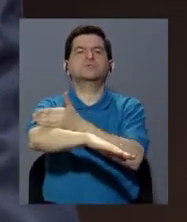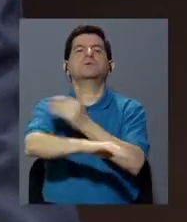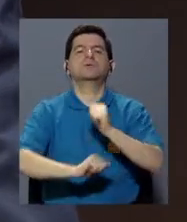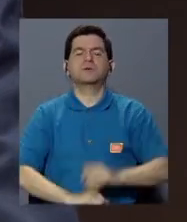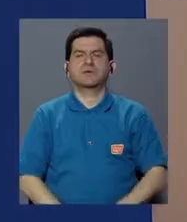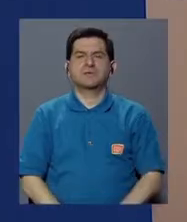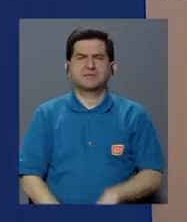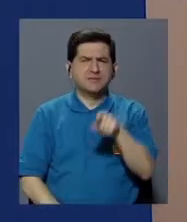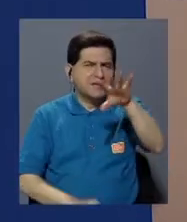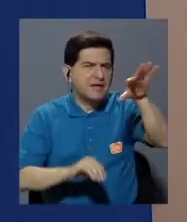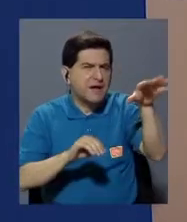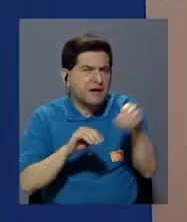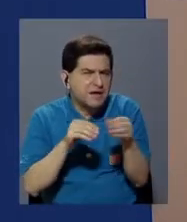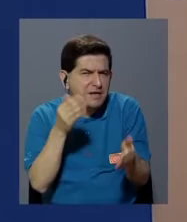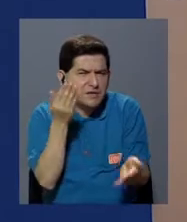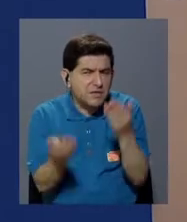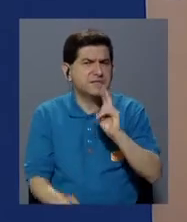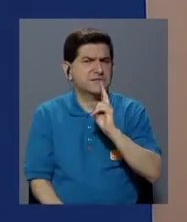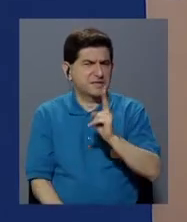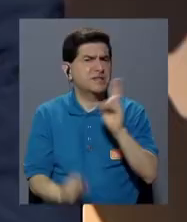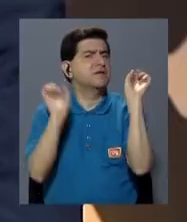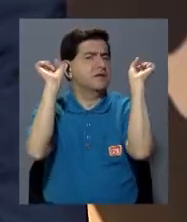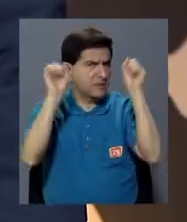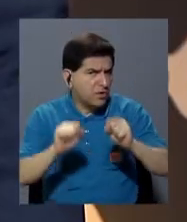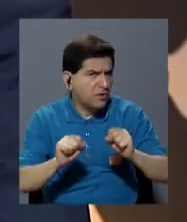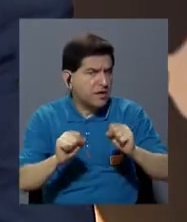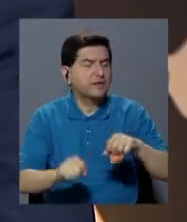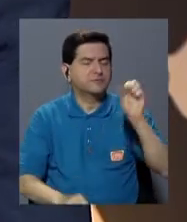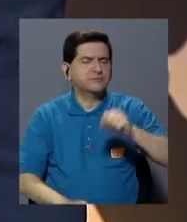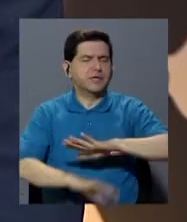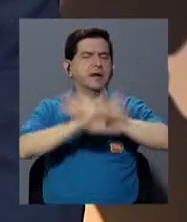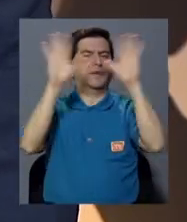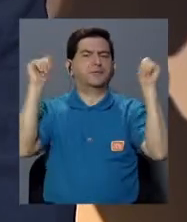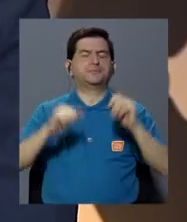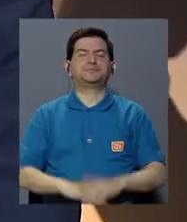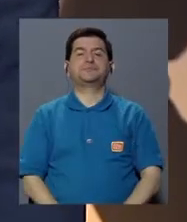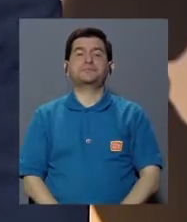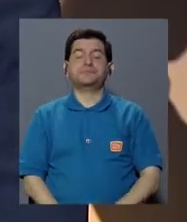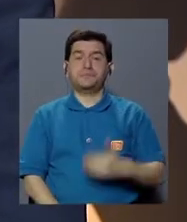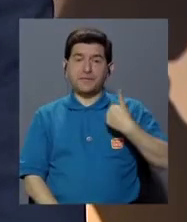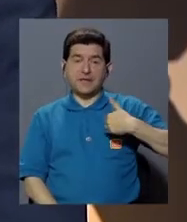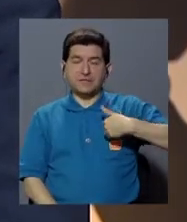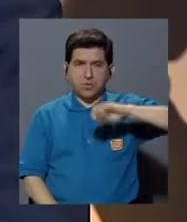Y de sumar a eso, si es posible verdaderamente. Claro, bueno. Don Juan.